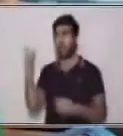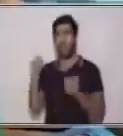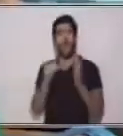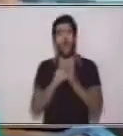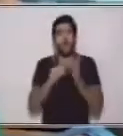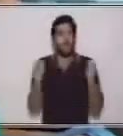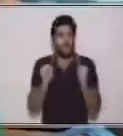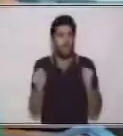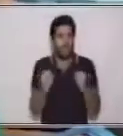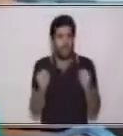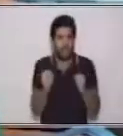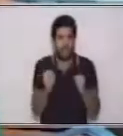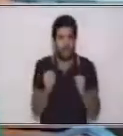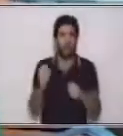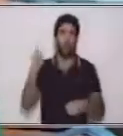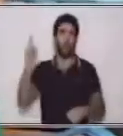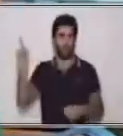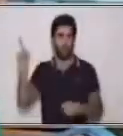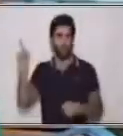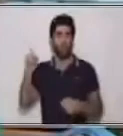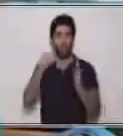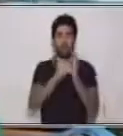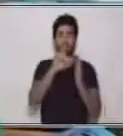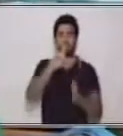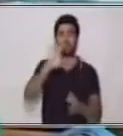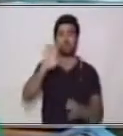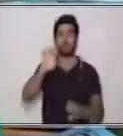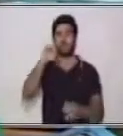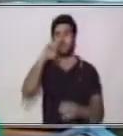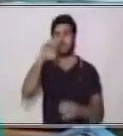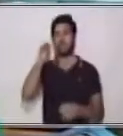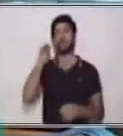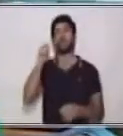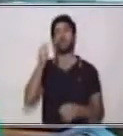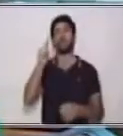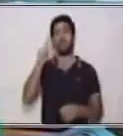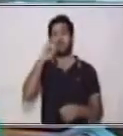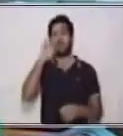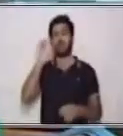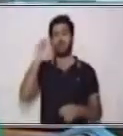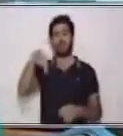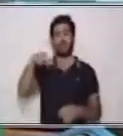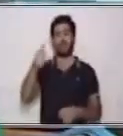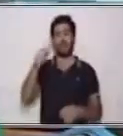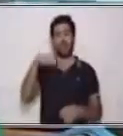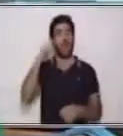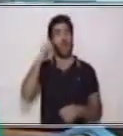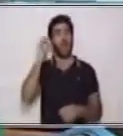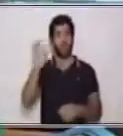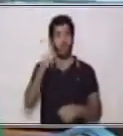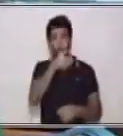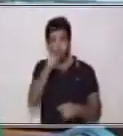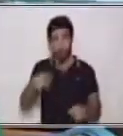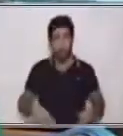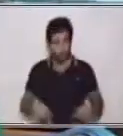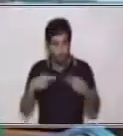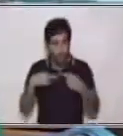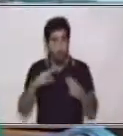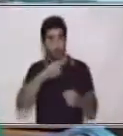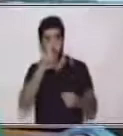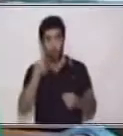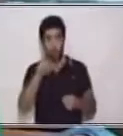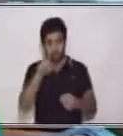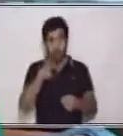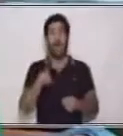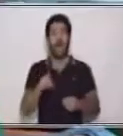Hace frío en Quetzaltenango. ¿Quién vive en Quetzaltenango de los que me están viendo? Siéntanse